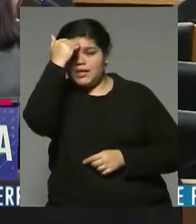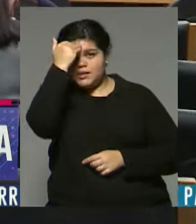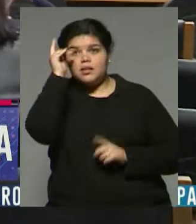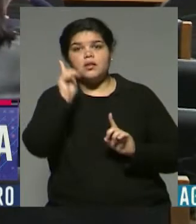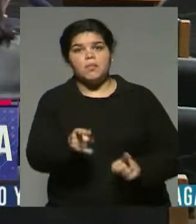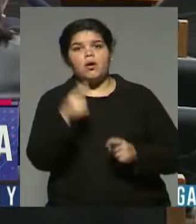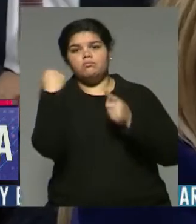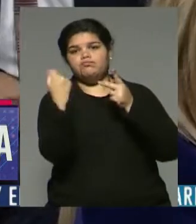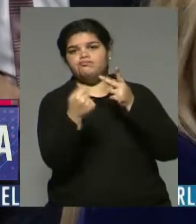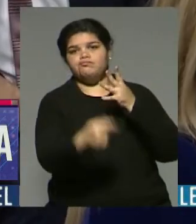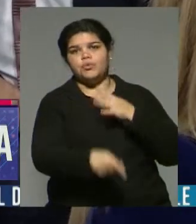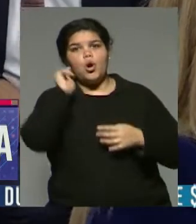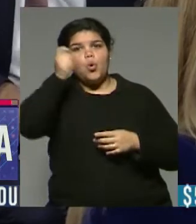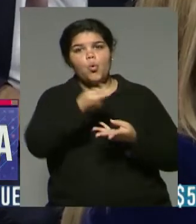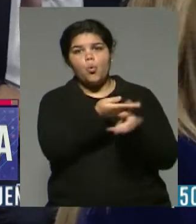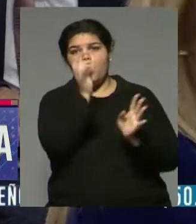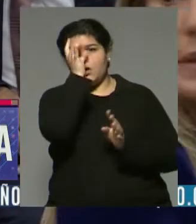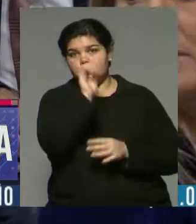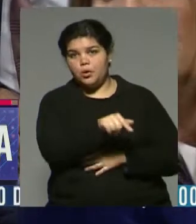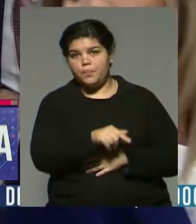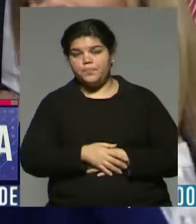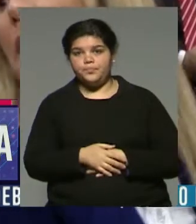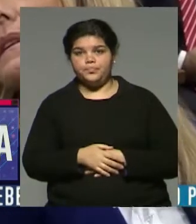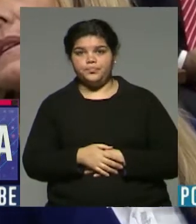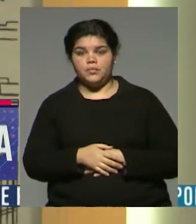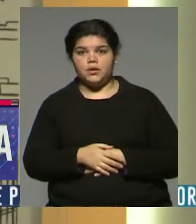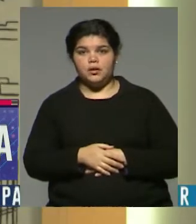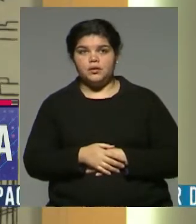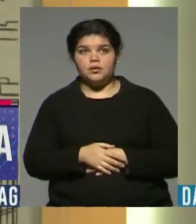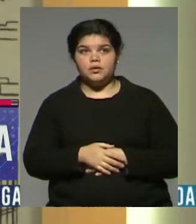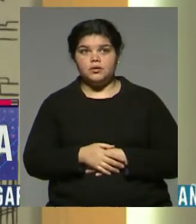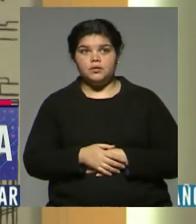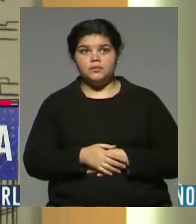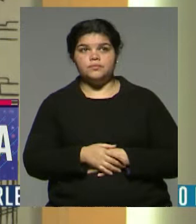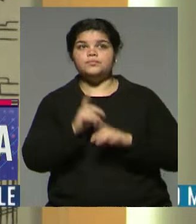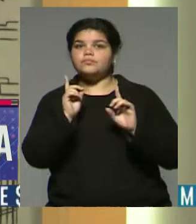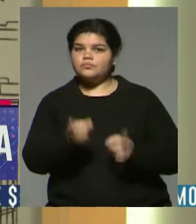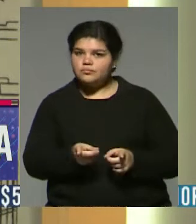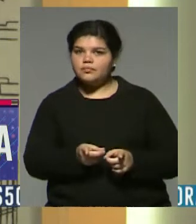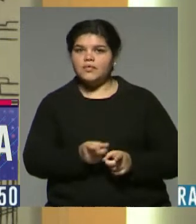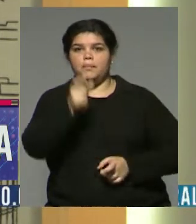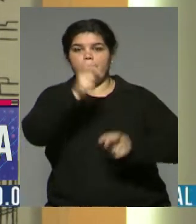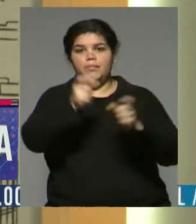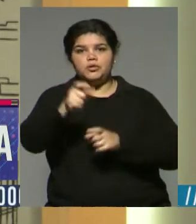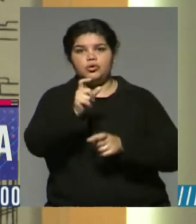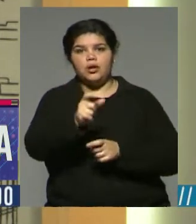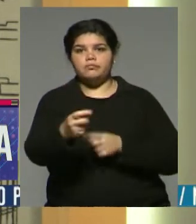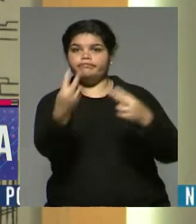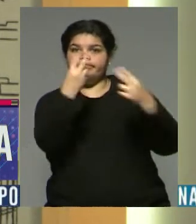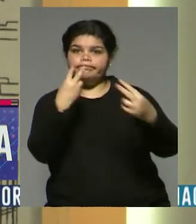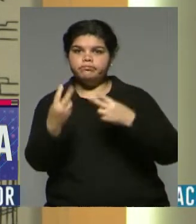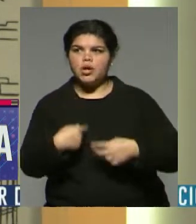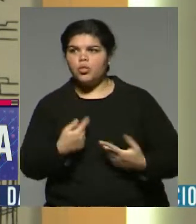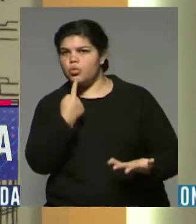varios procesos han pasado por lo que es juicio por jurado. Si está la pregunta, bueno, seguramente aquella persona del otro lado de la pantalla se